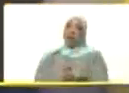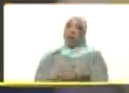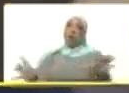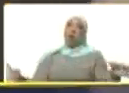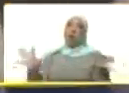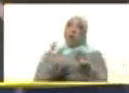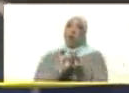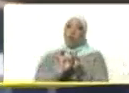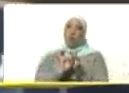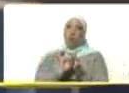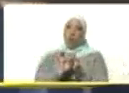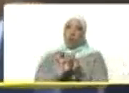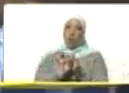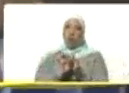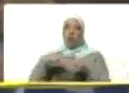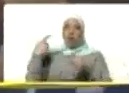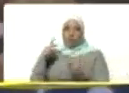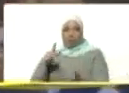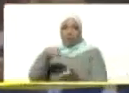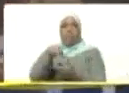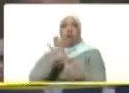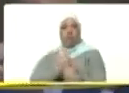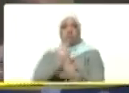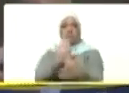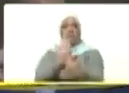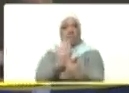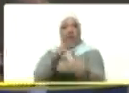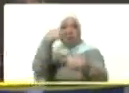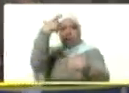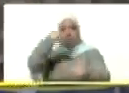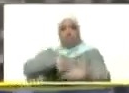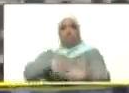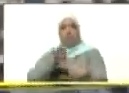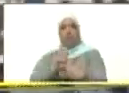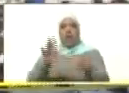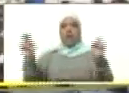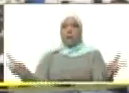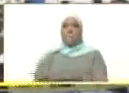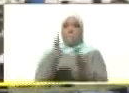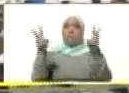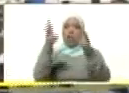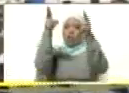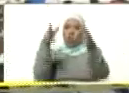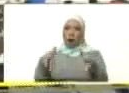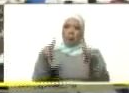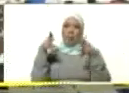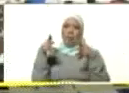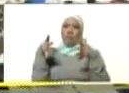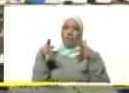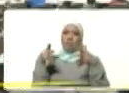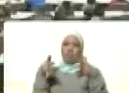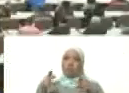unidos, de pie, enteros y victoriosos estamos, victoriosos.